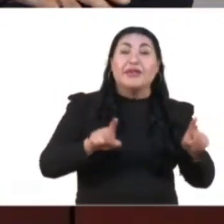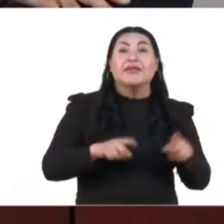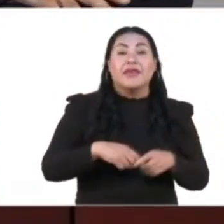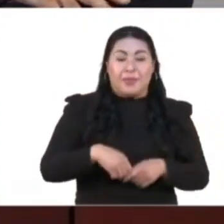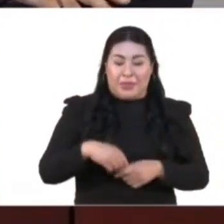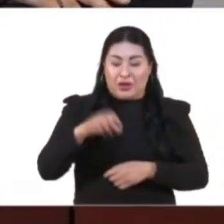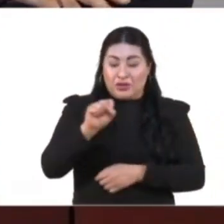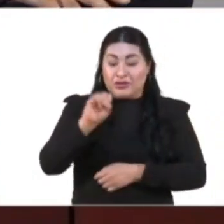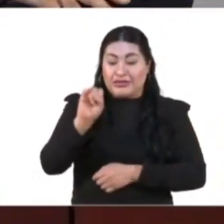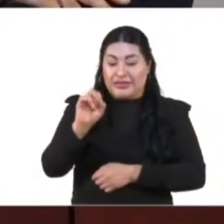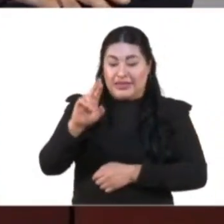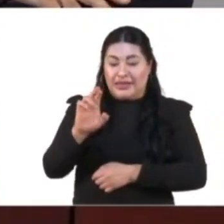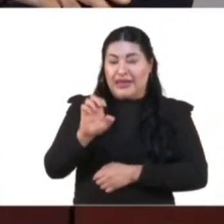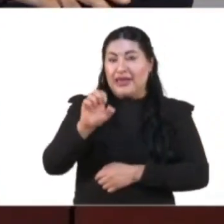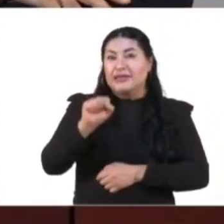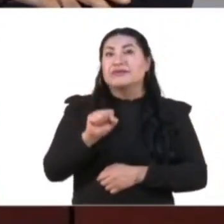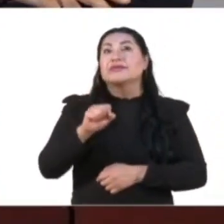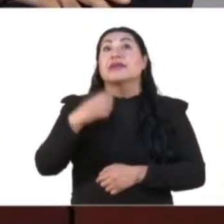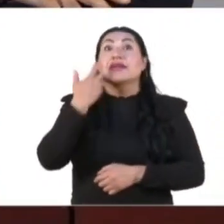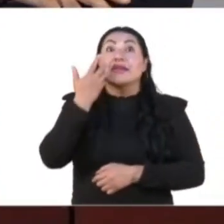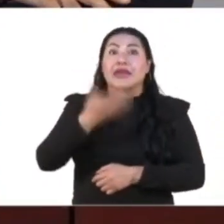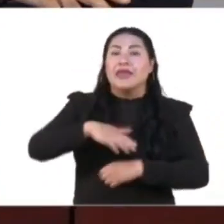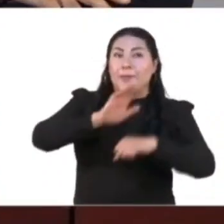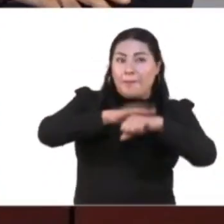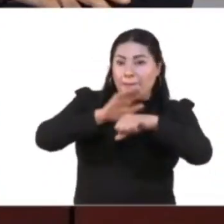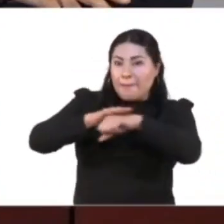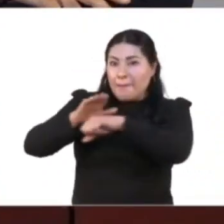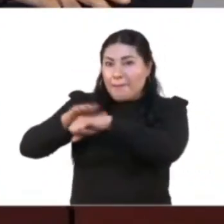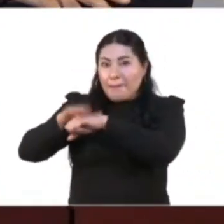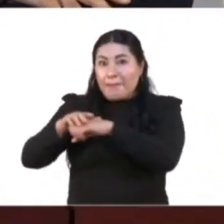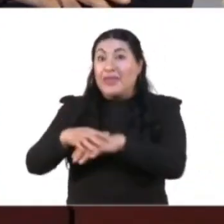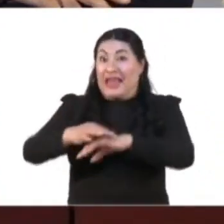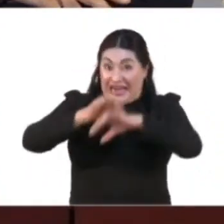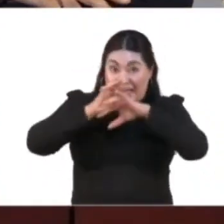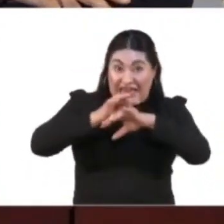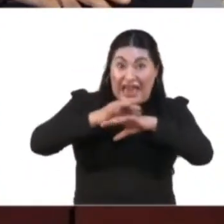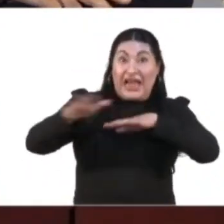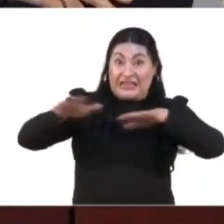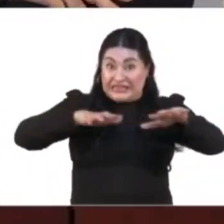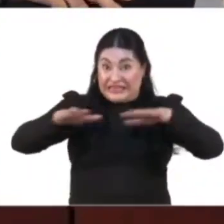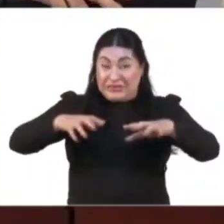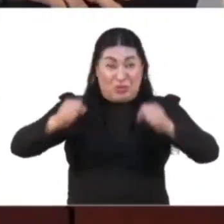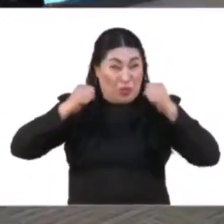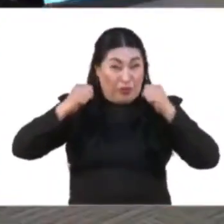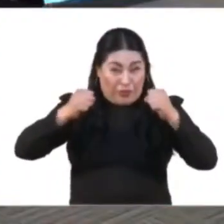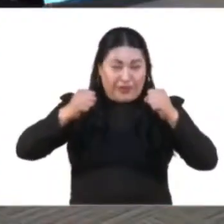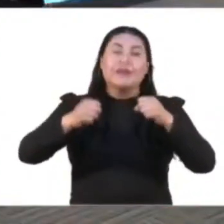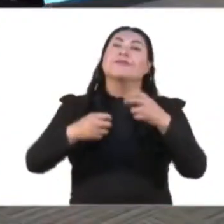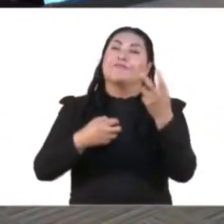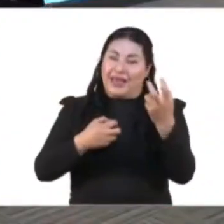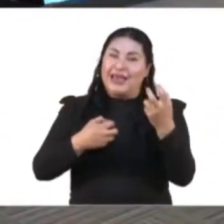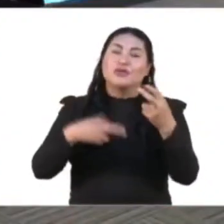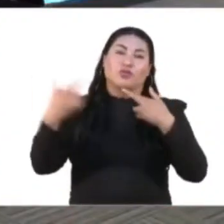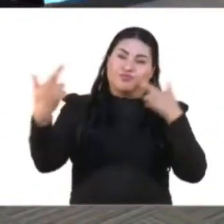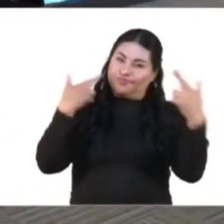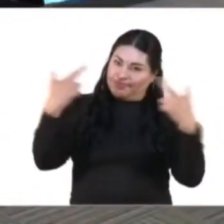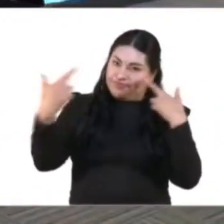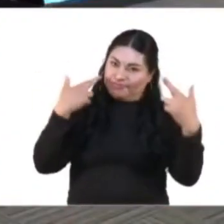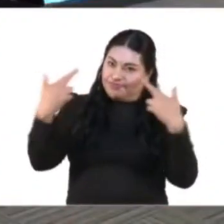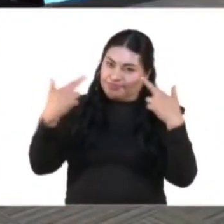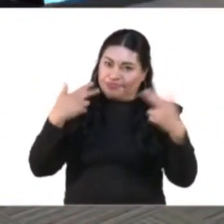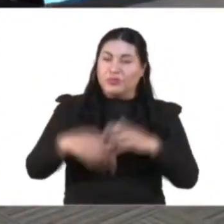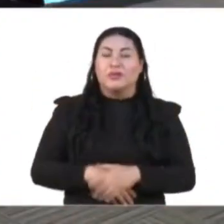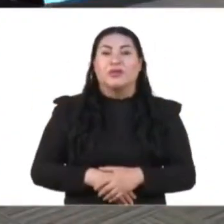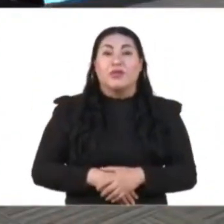el CIRES es alertar en los momentos en que realmente es adecuado para la ciudad en cuestión. Gracias. Entonces, no hay una magnitud determinada que nos diga